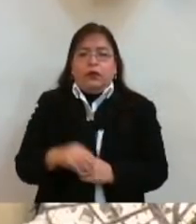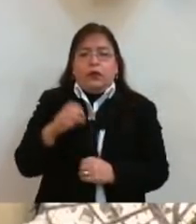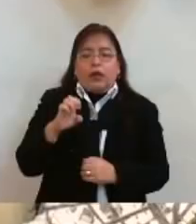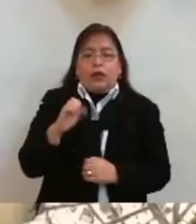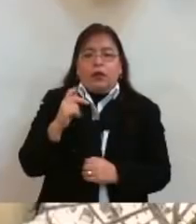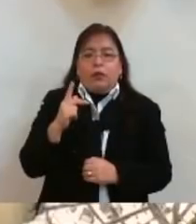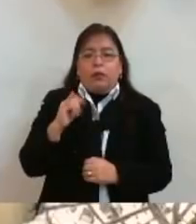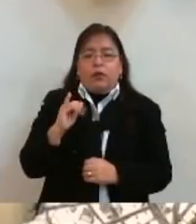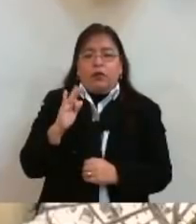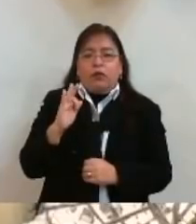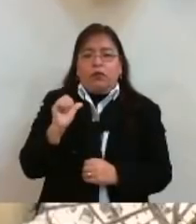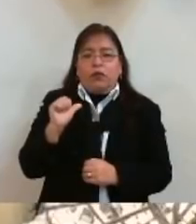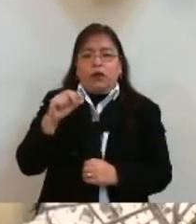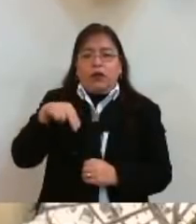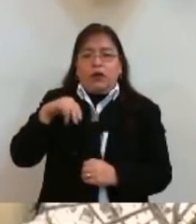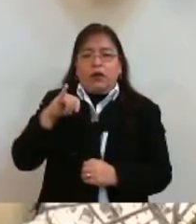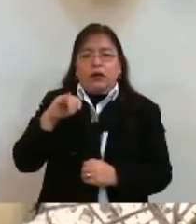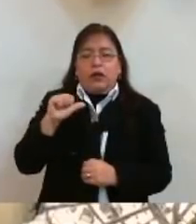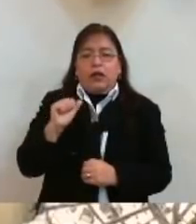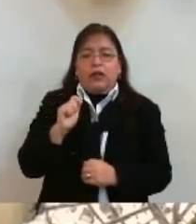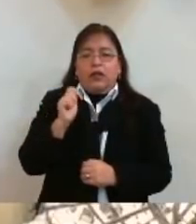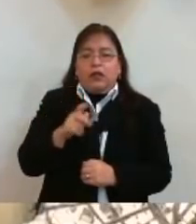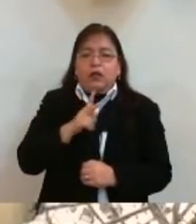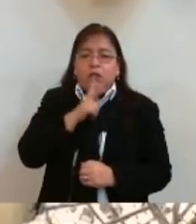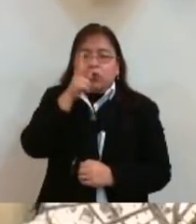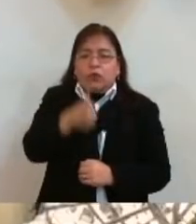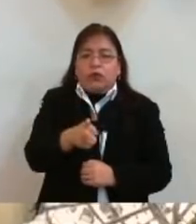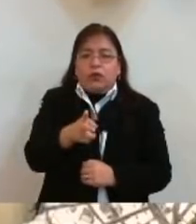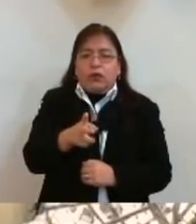Epifanía es profecía.